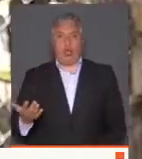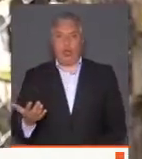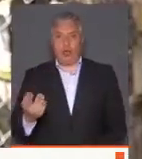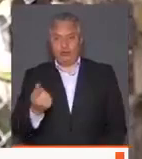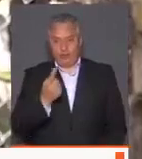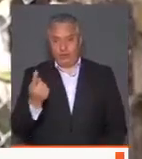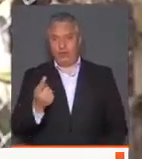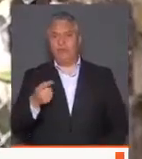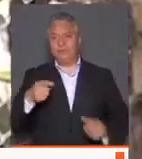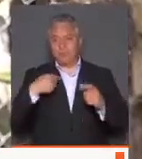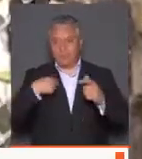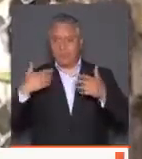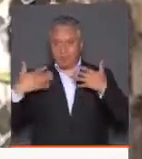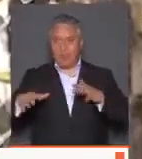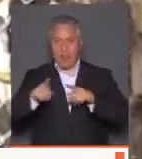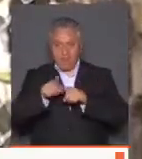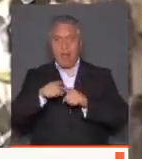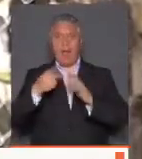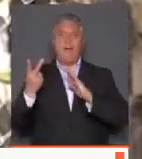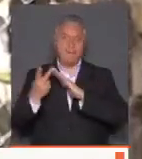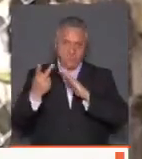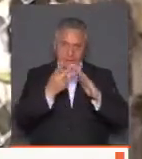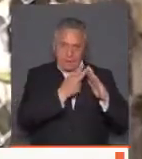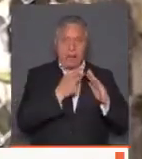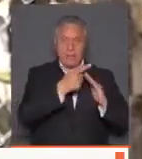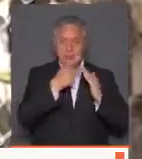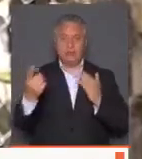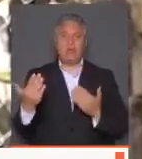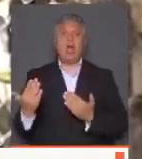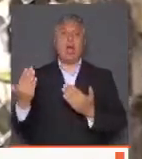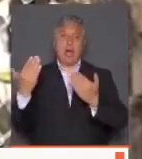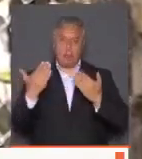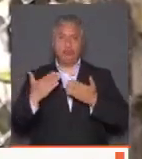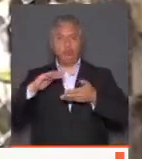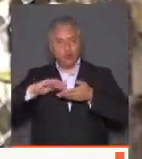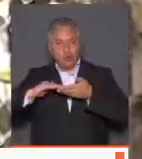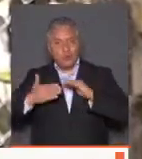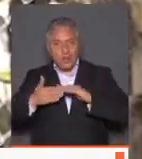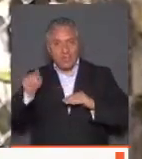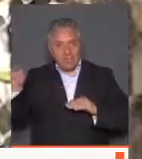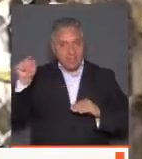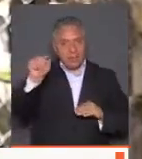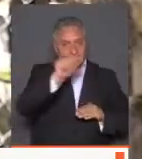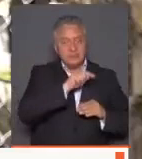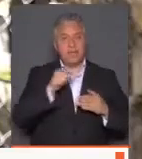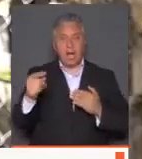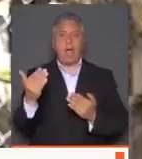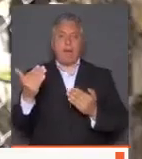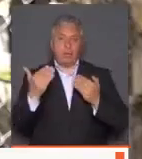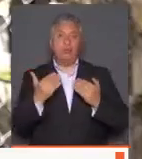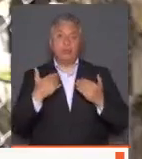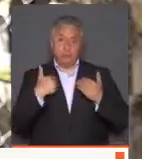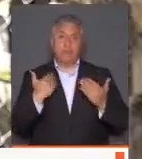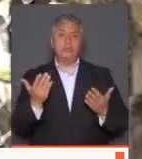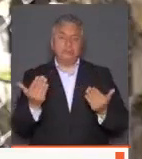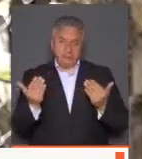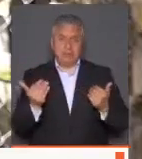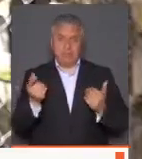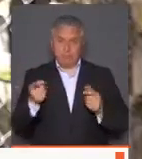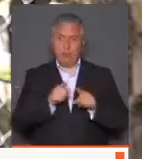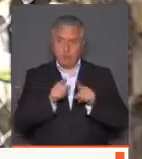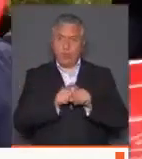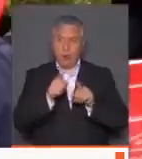hemos tenido apoyo de los vecinos de las de las comunidades pero necesitamos que se